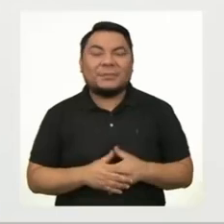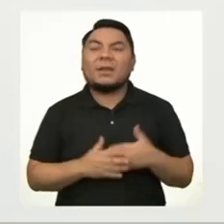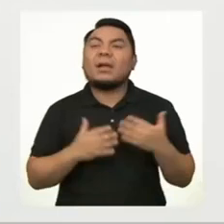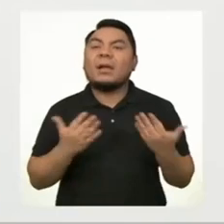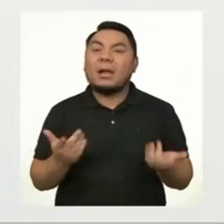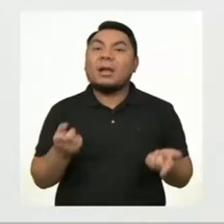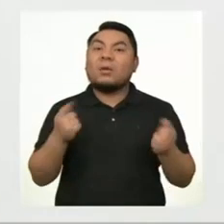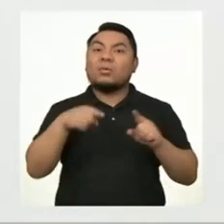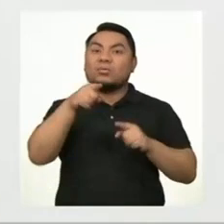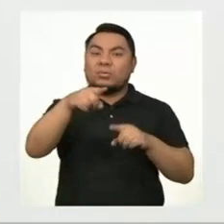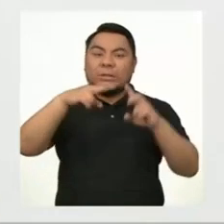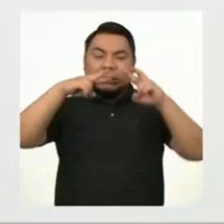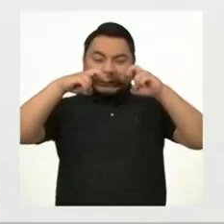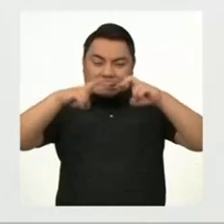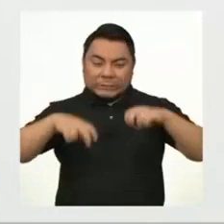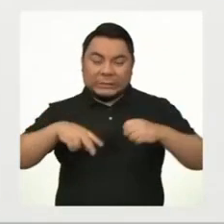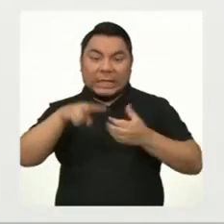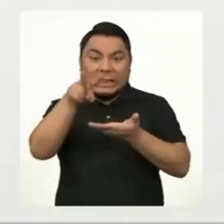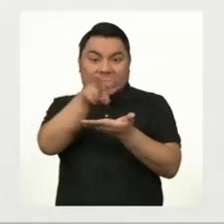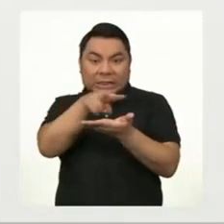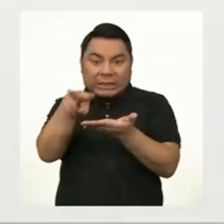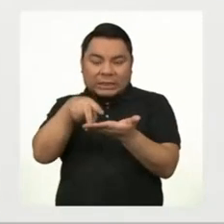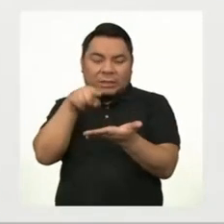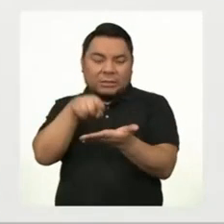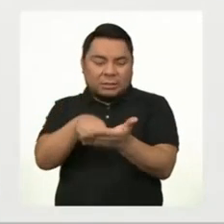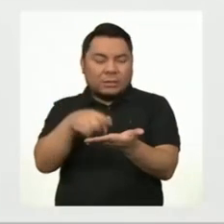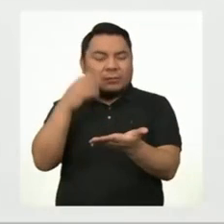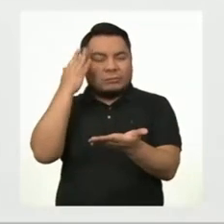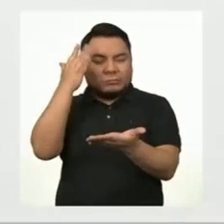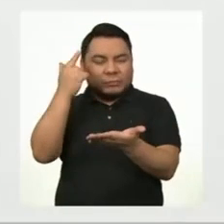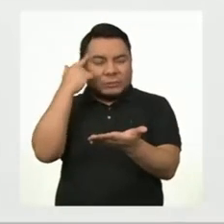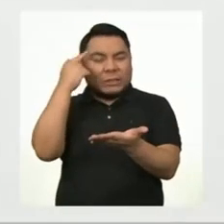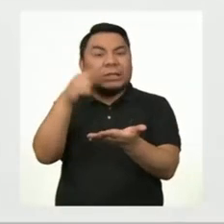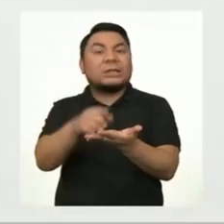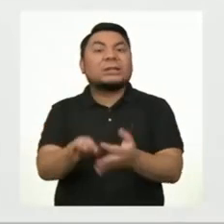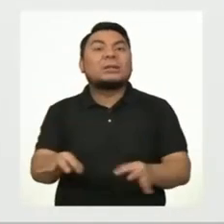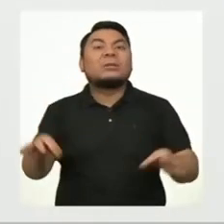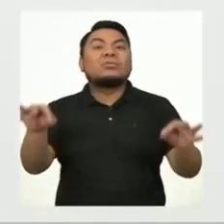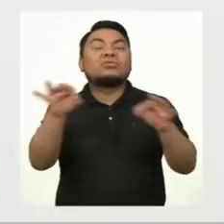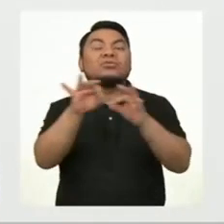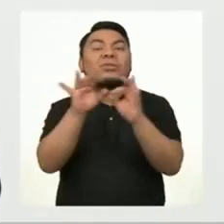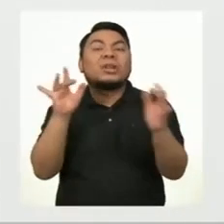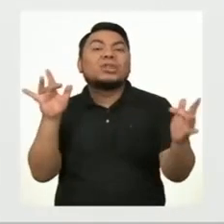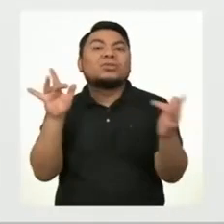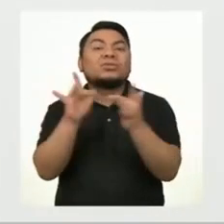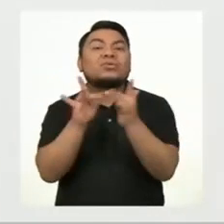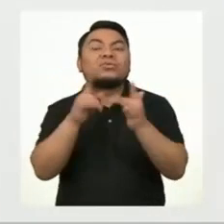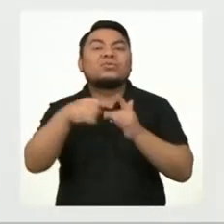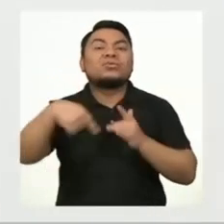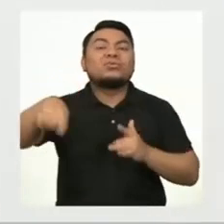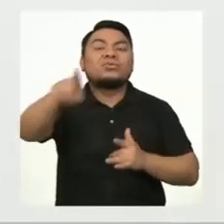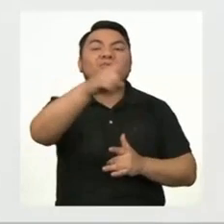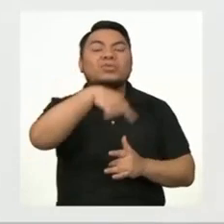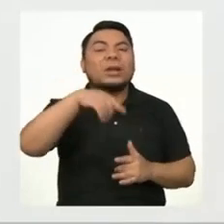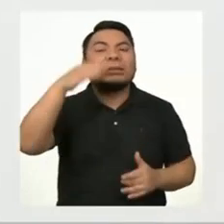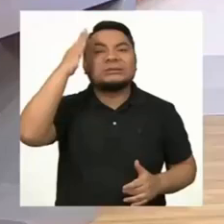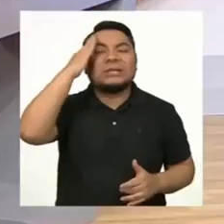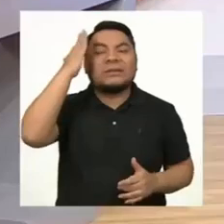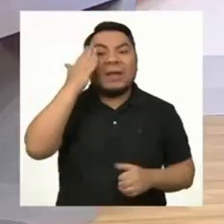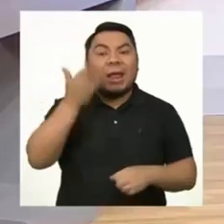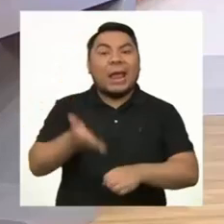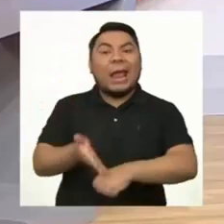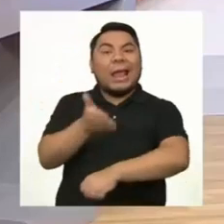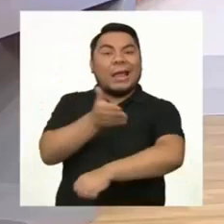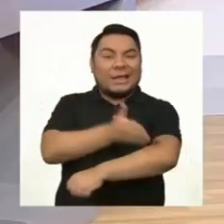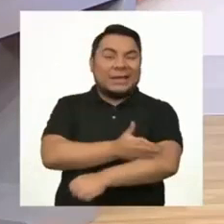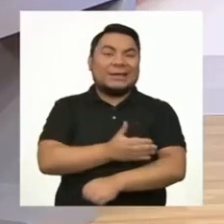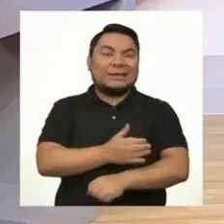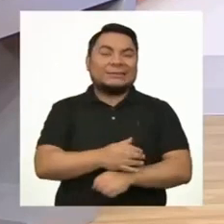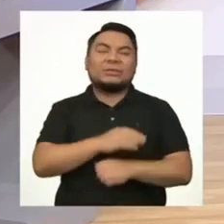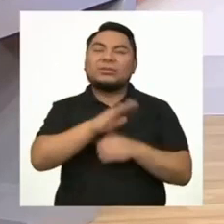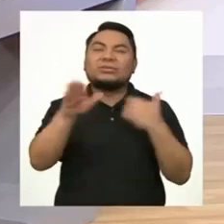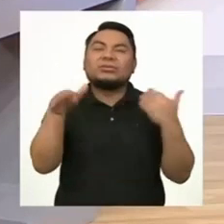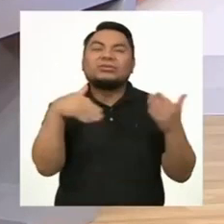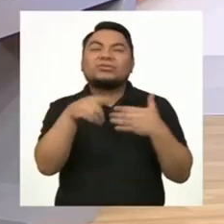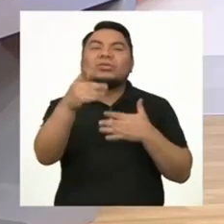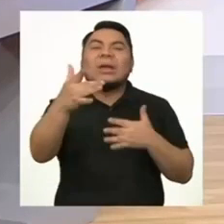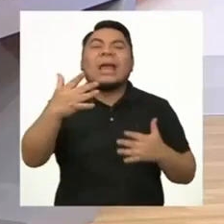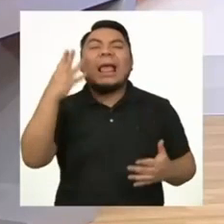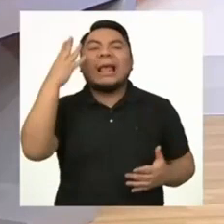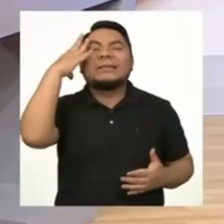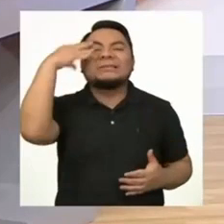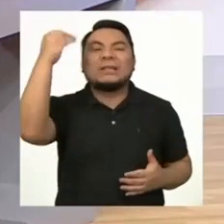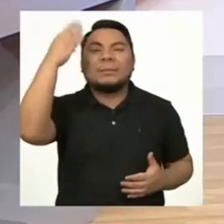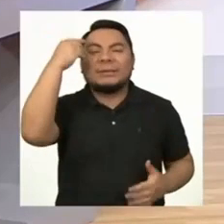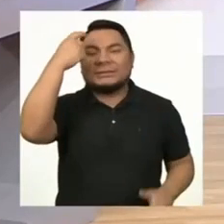Cuando analicemos un texto, es importante hacer la conexión con nuestros saberes previos, que son todas nuestras